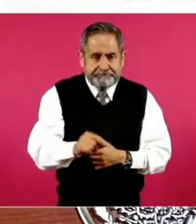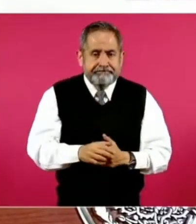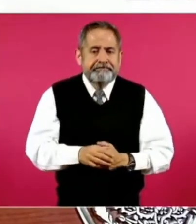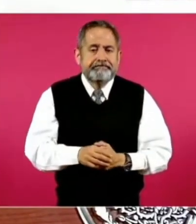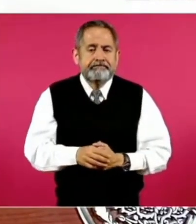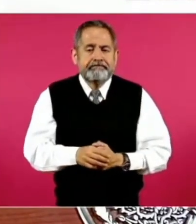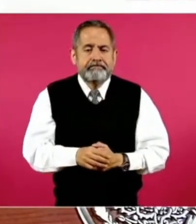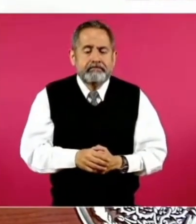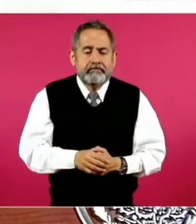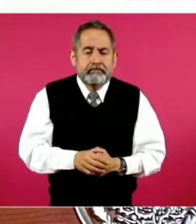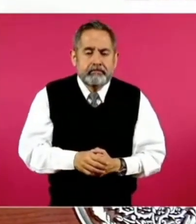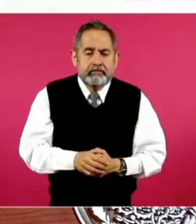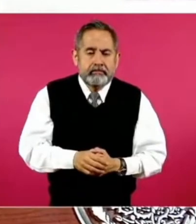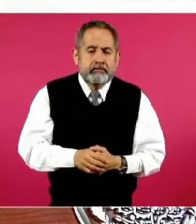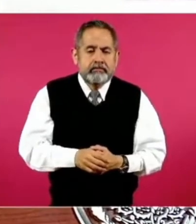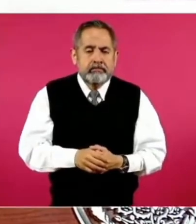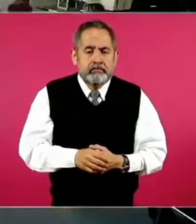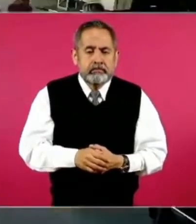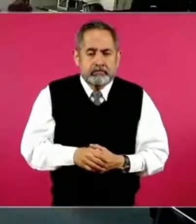que